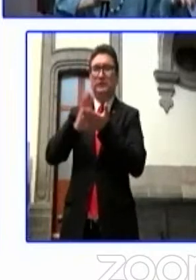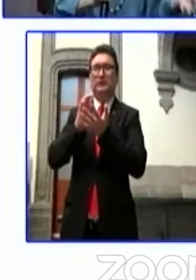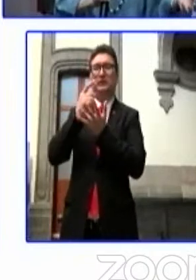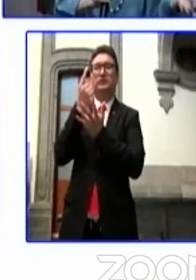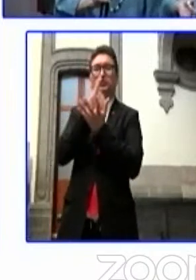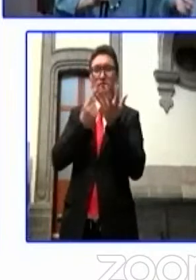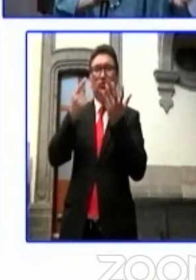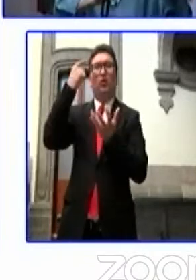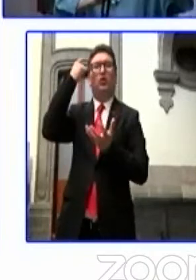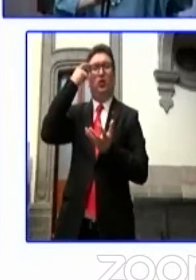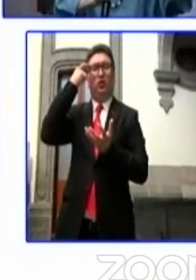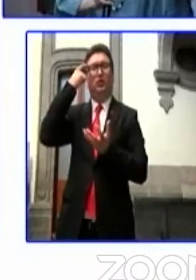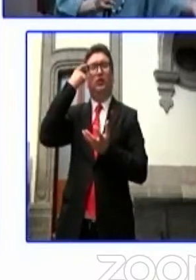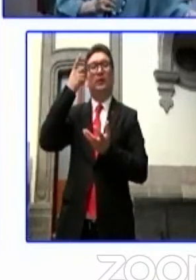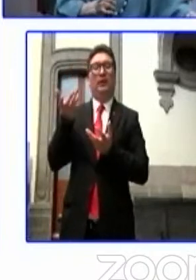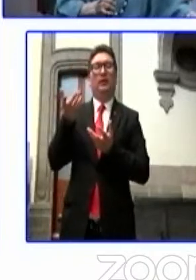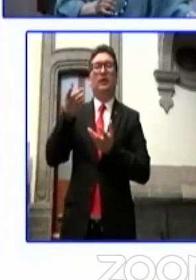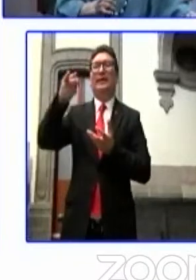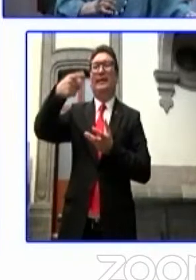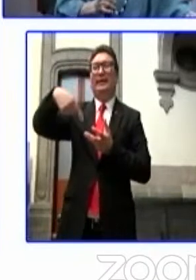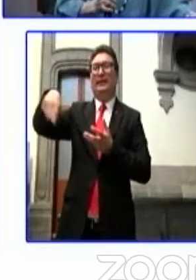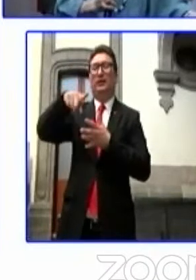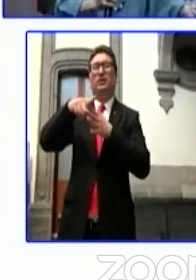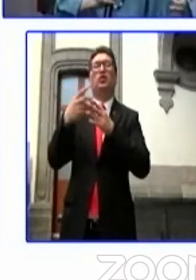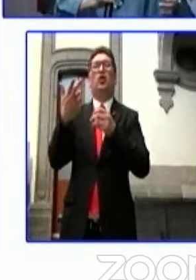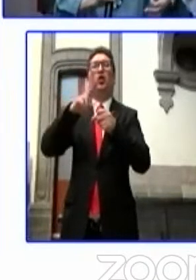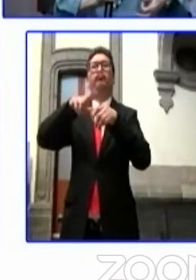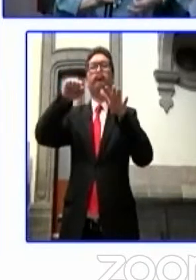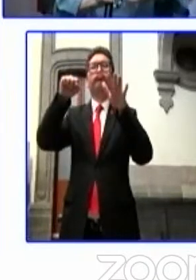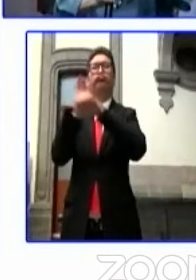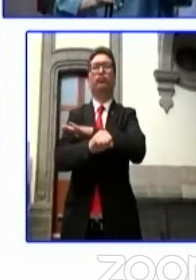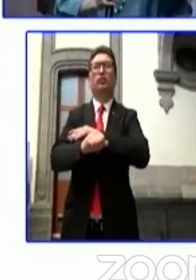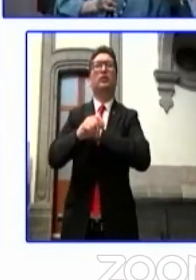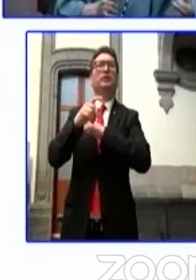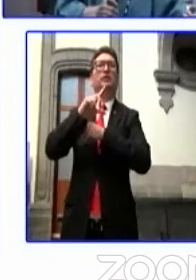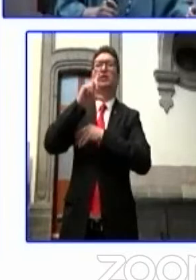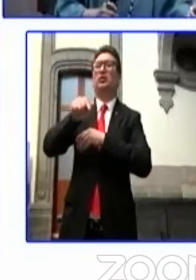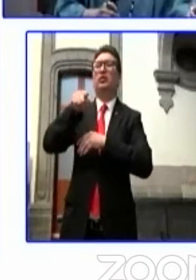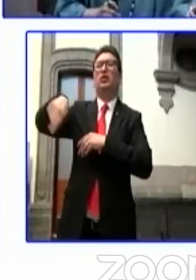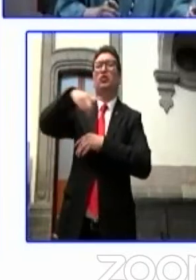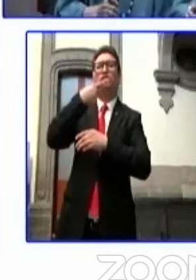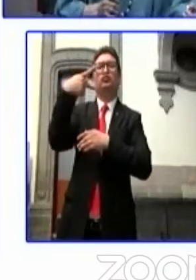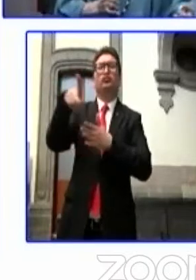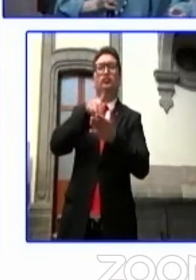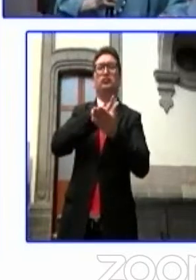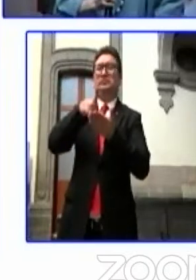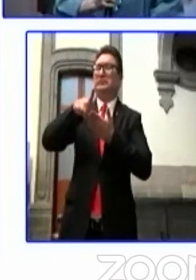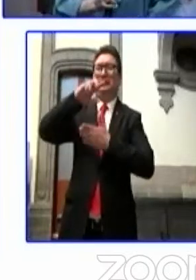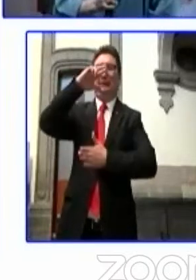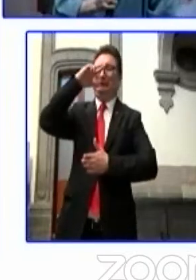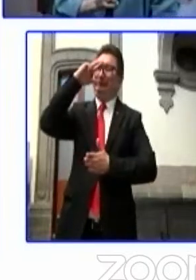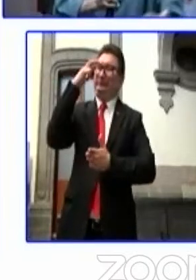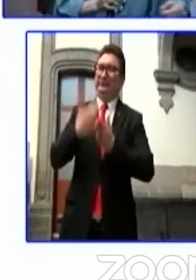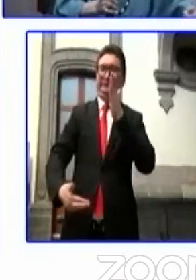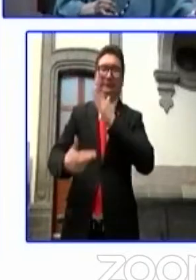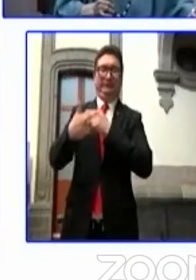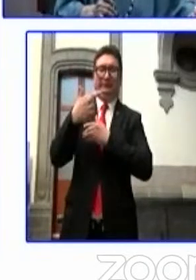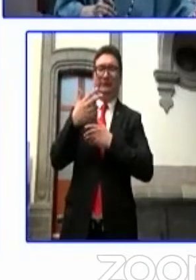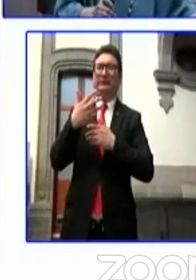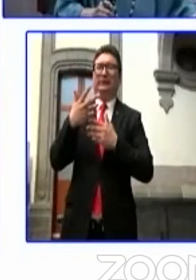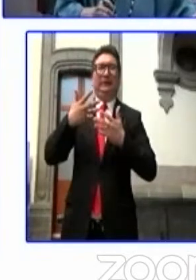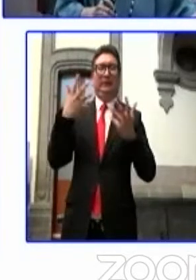e intelectual que están institucionalizadas, se les están violando sus derechos de una forma